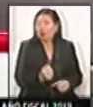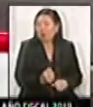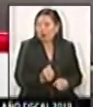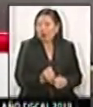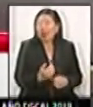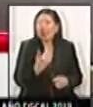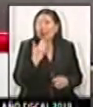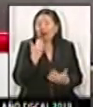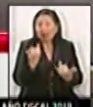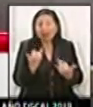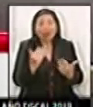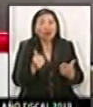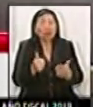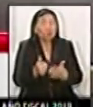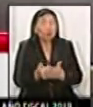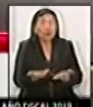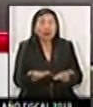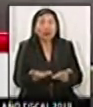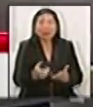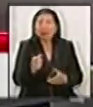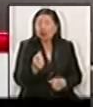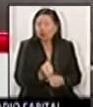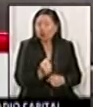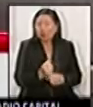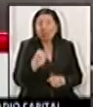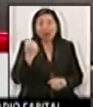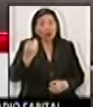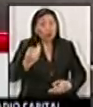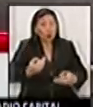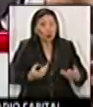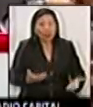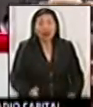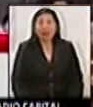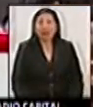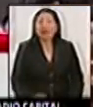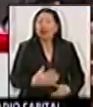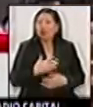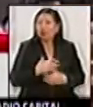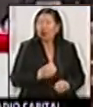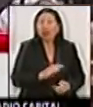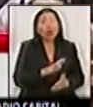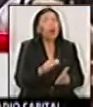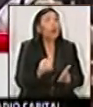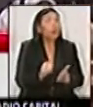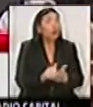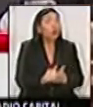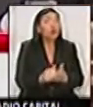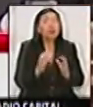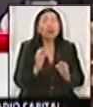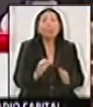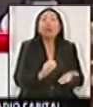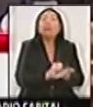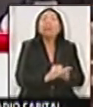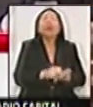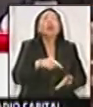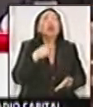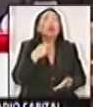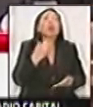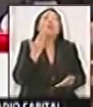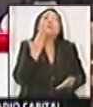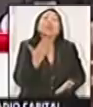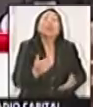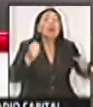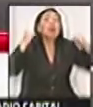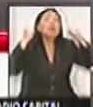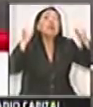trabajadores aquí en la puerta, que tengamos a los trabajadores del Poder Judicial, de Salud, todos los noviembres exigiendo ¿qué?